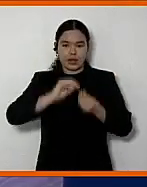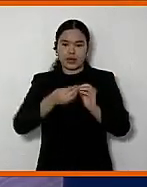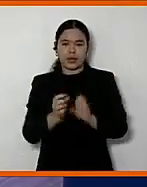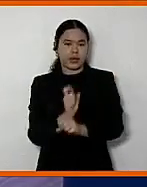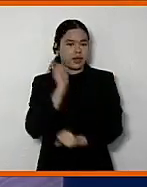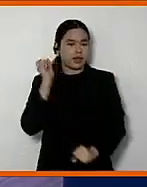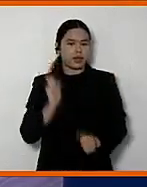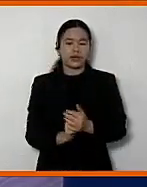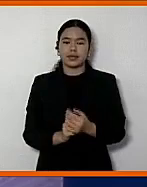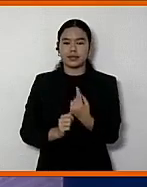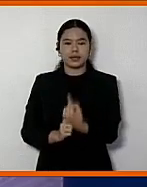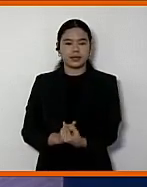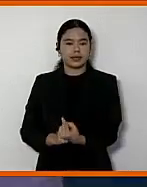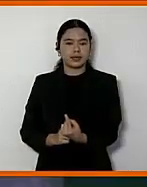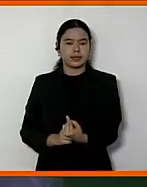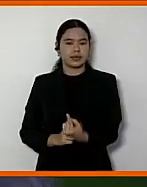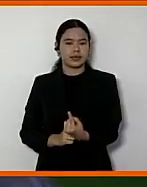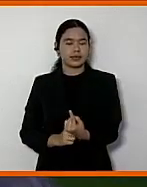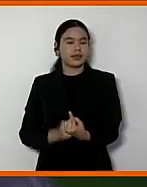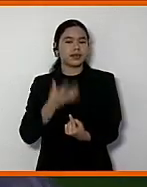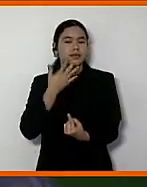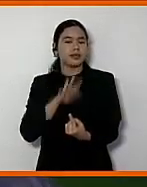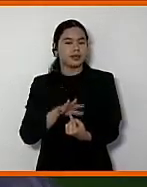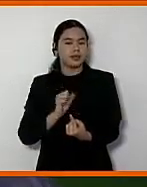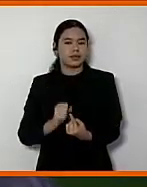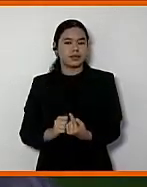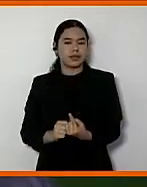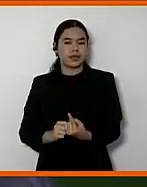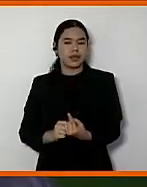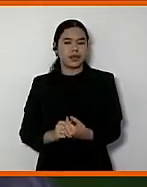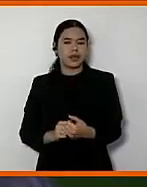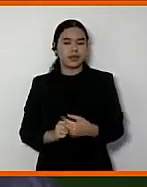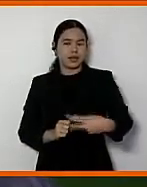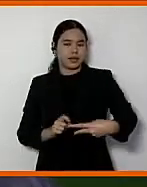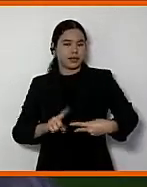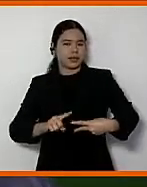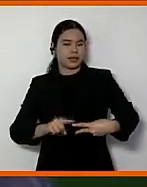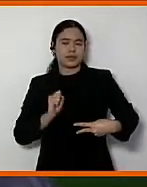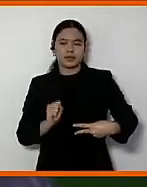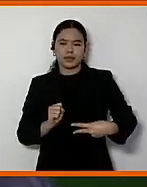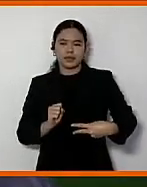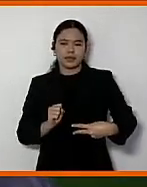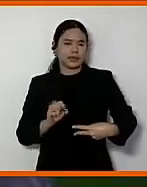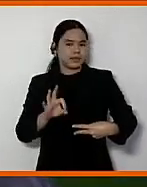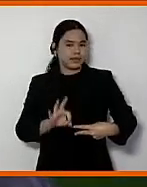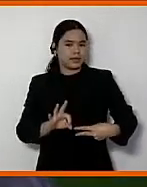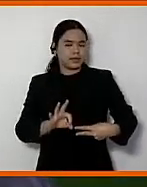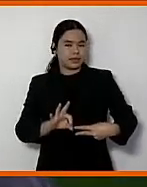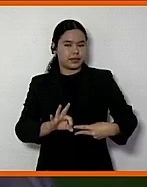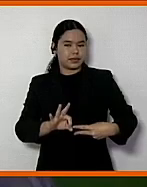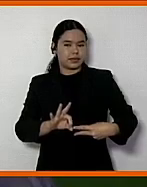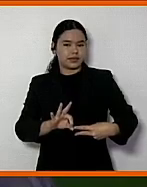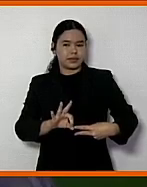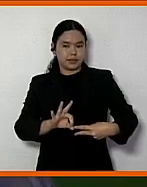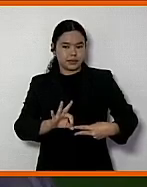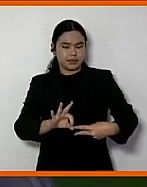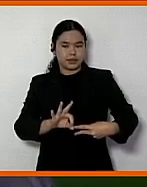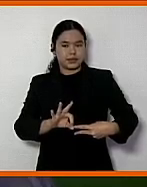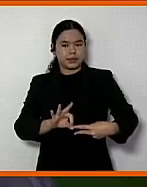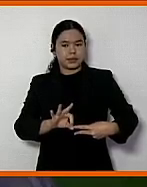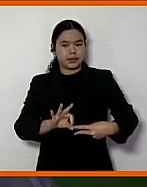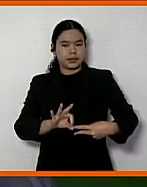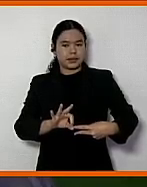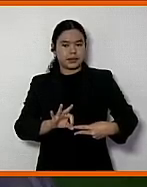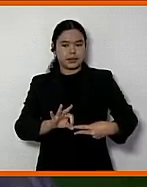primer número ganador con su primer dígito muchísima suerte porque este es este es el 9 segundo dígito